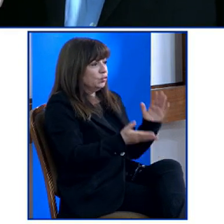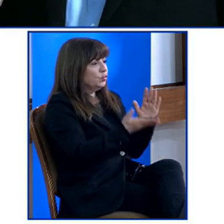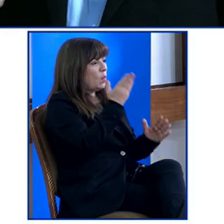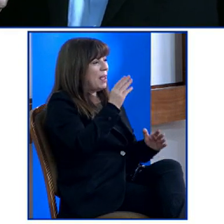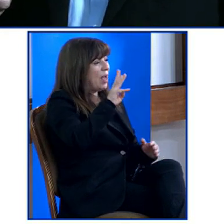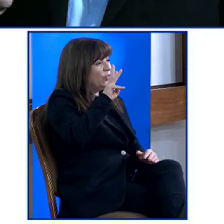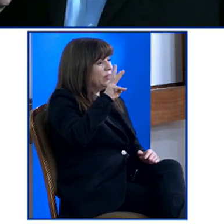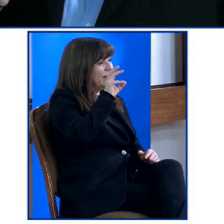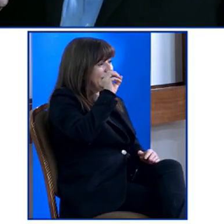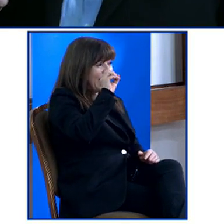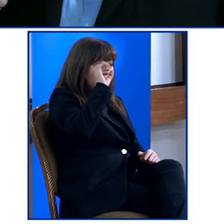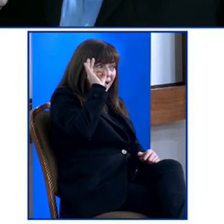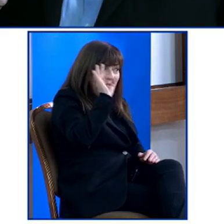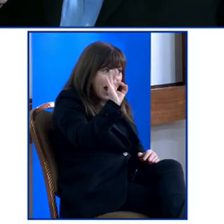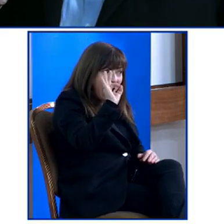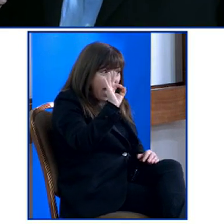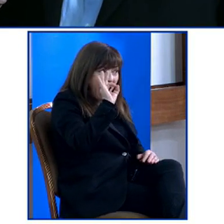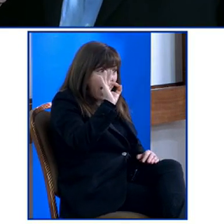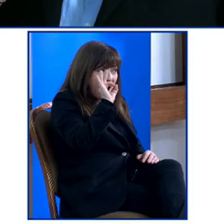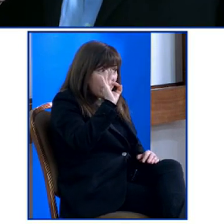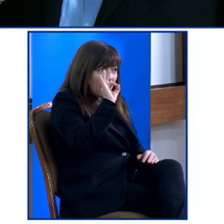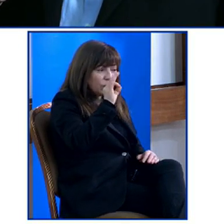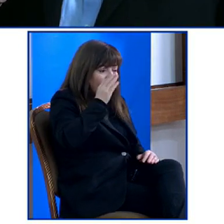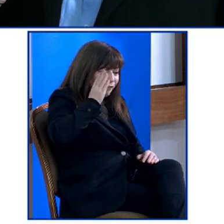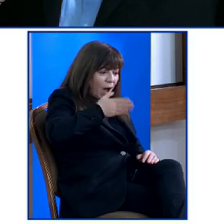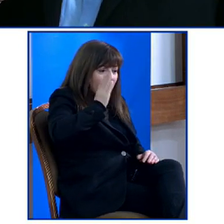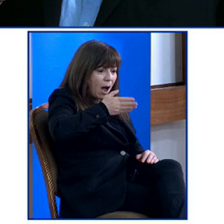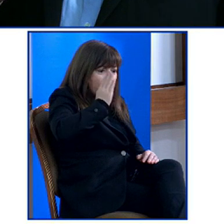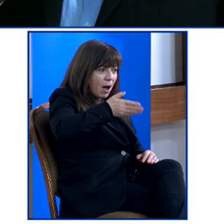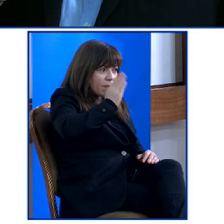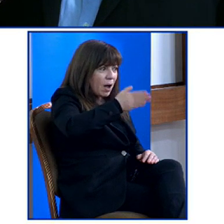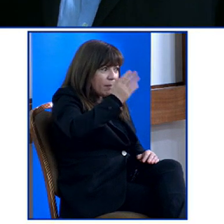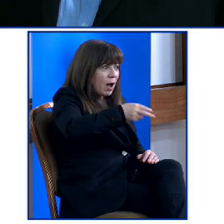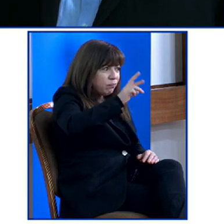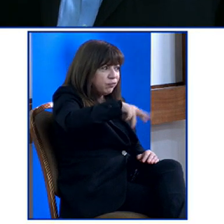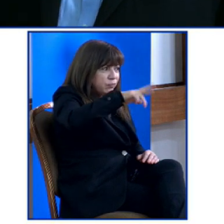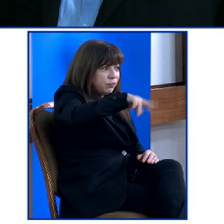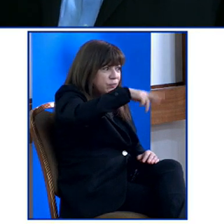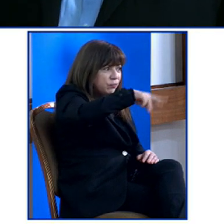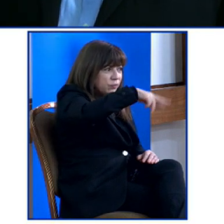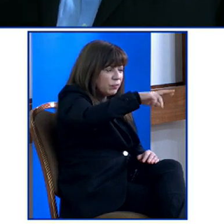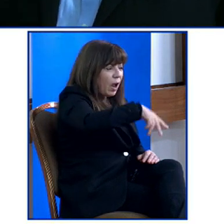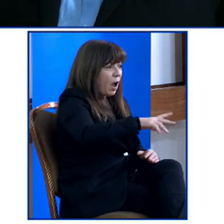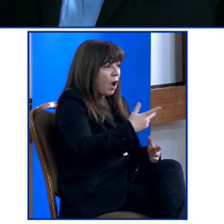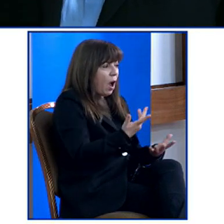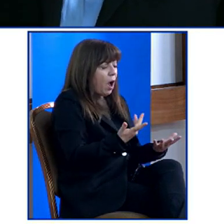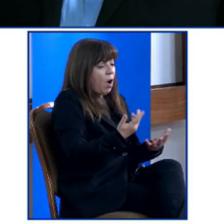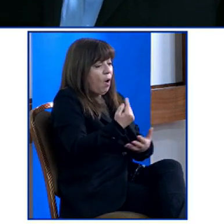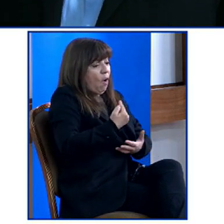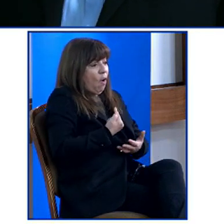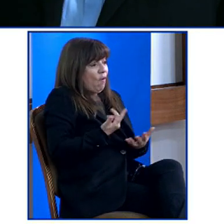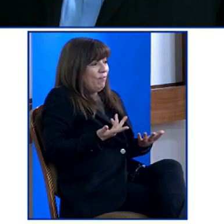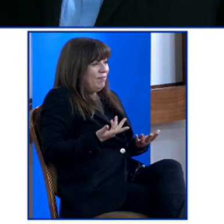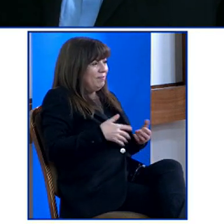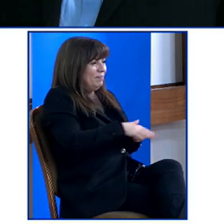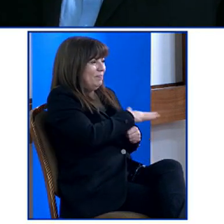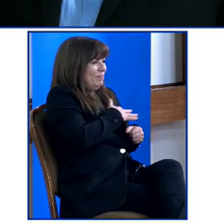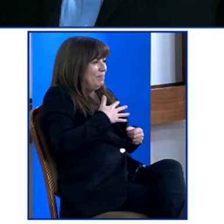30 grados de forma consecutiva, lo cual nos ha obligado, al menos en mi